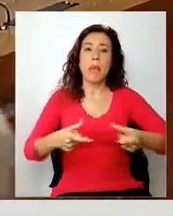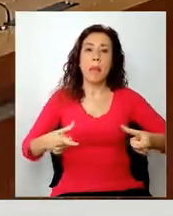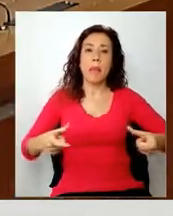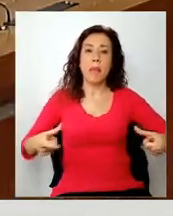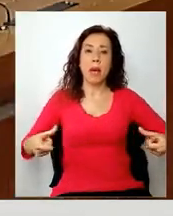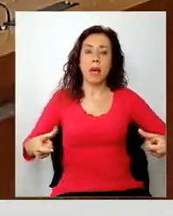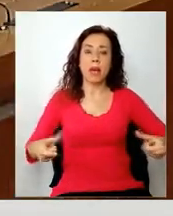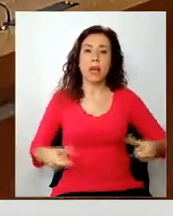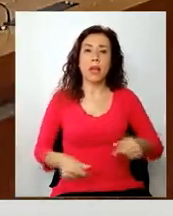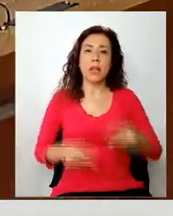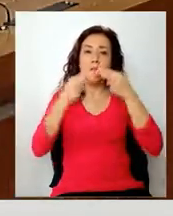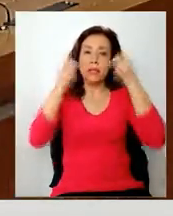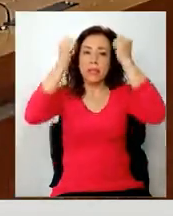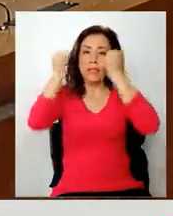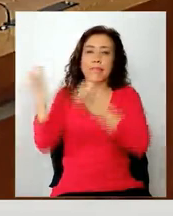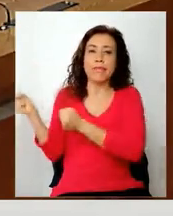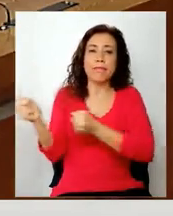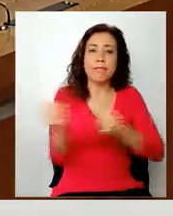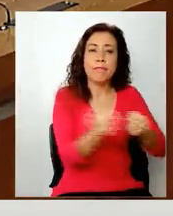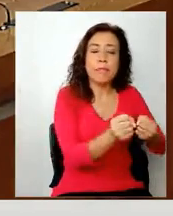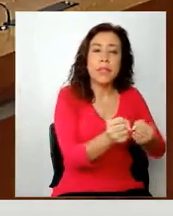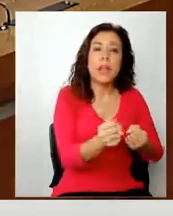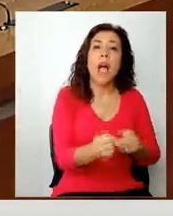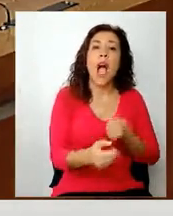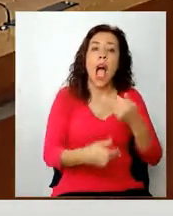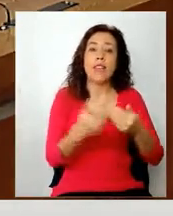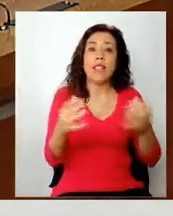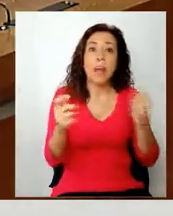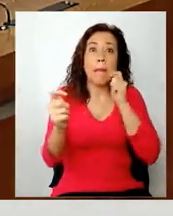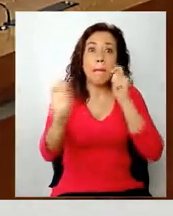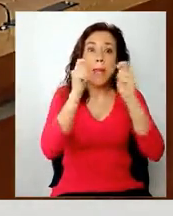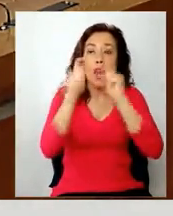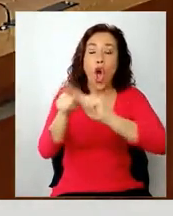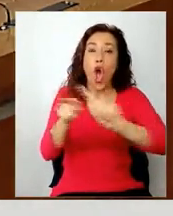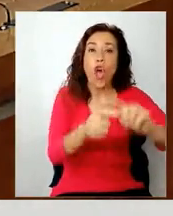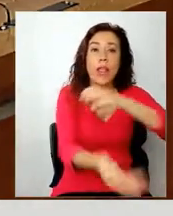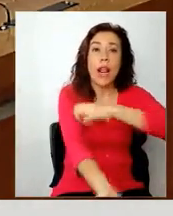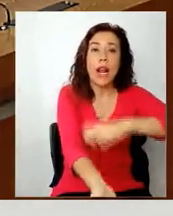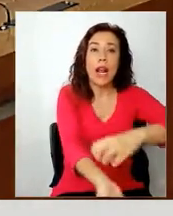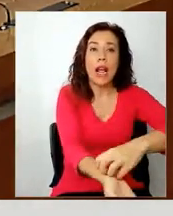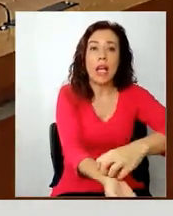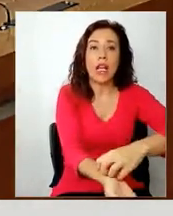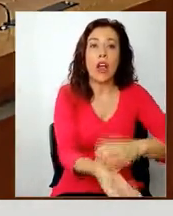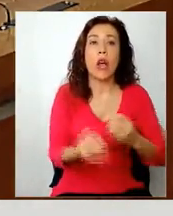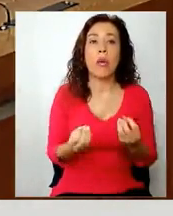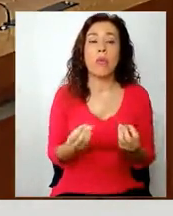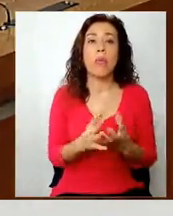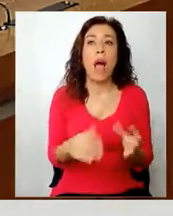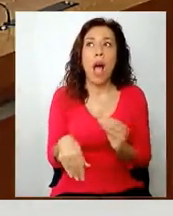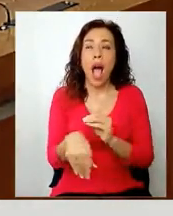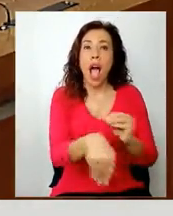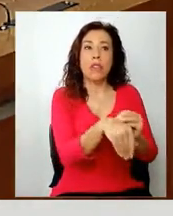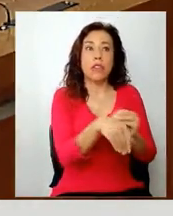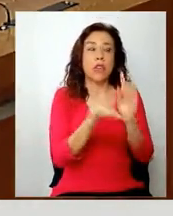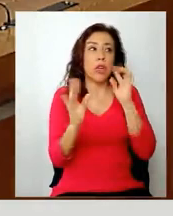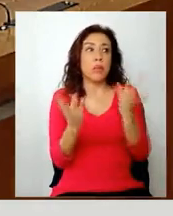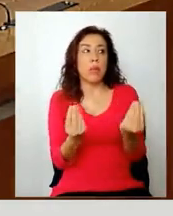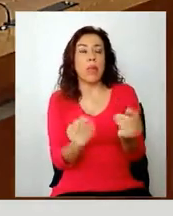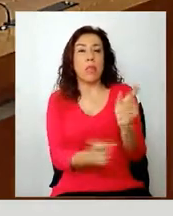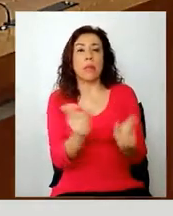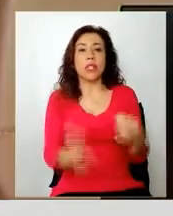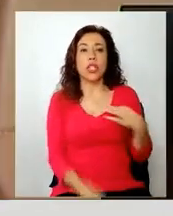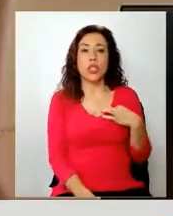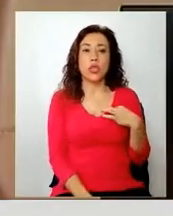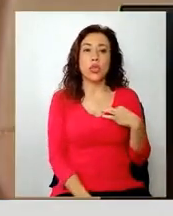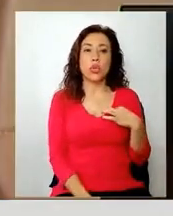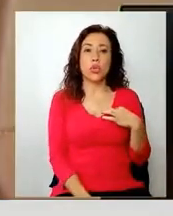terroristas están avanzando peligrosamente a otras regiones levantando aún más las alertas en la ciudadanía lo cual